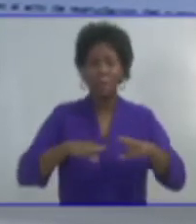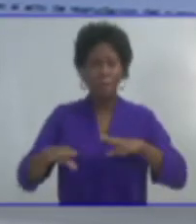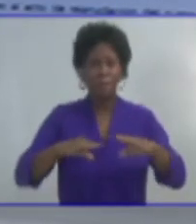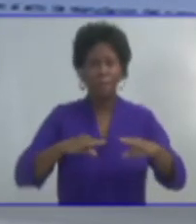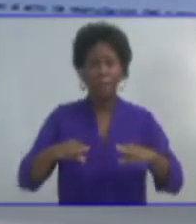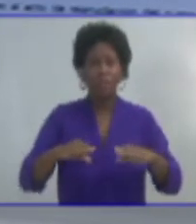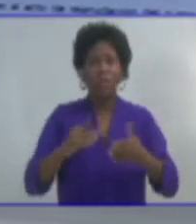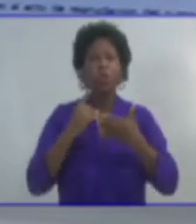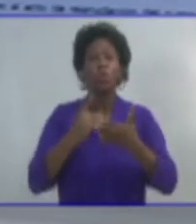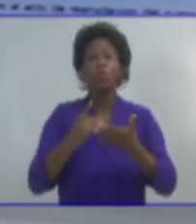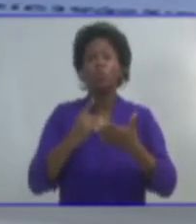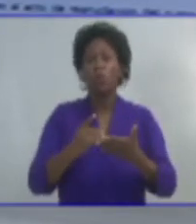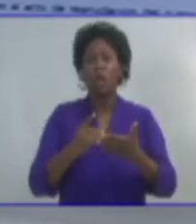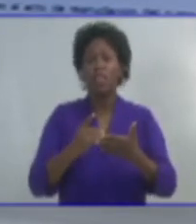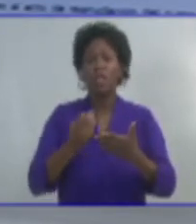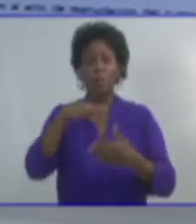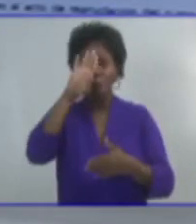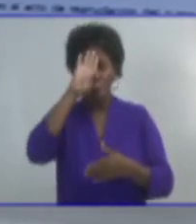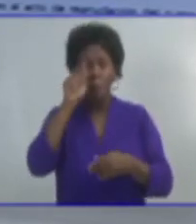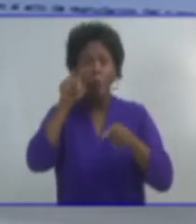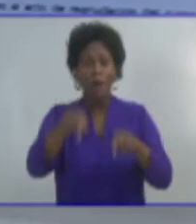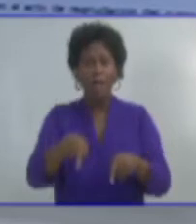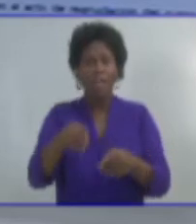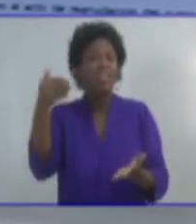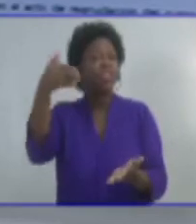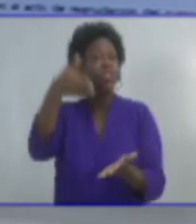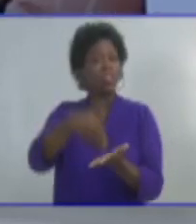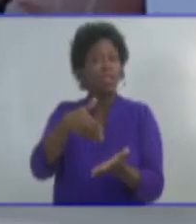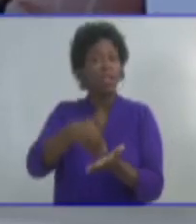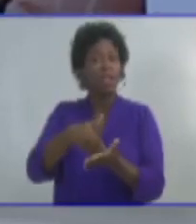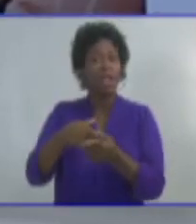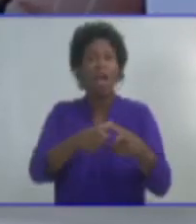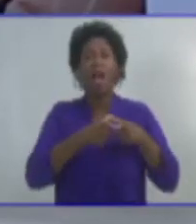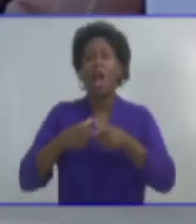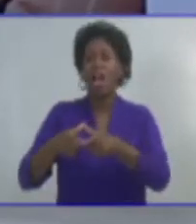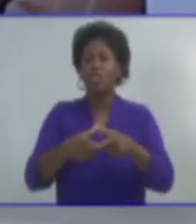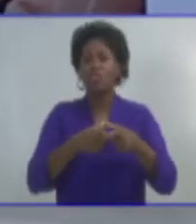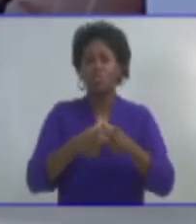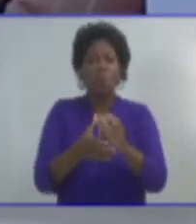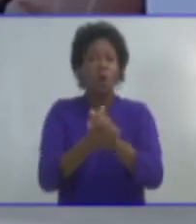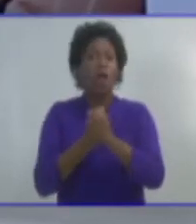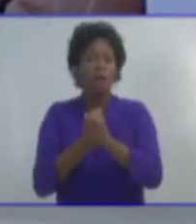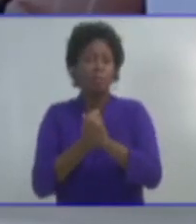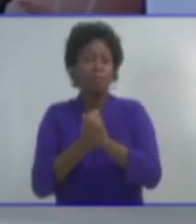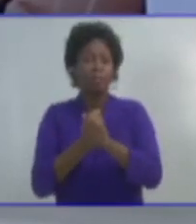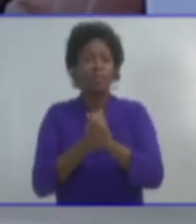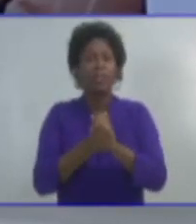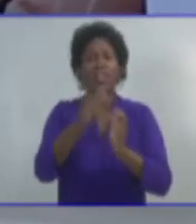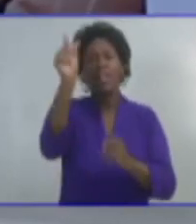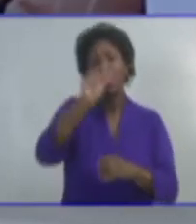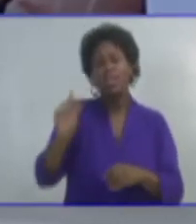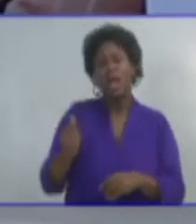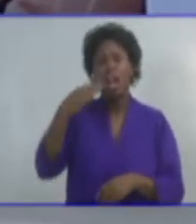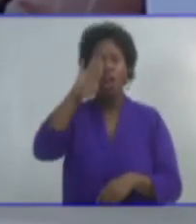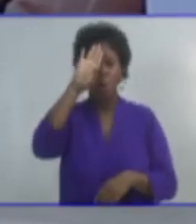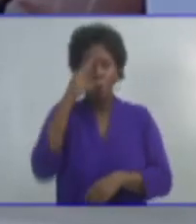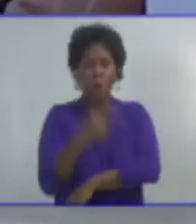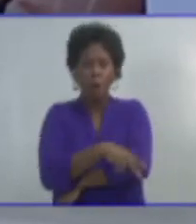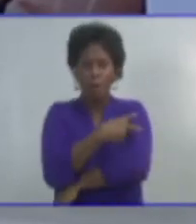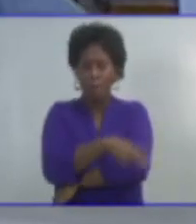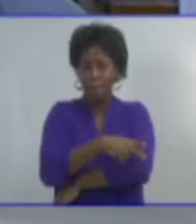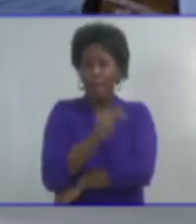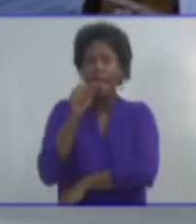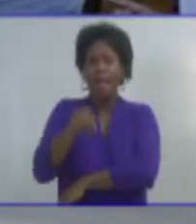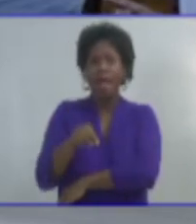de un donativo a nuestro país por parte de la Asociación de Amistad Italia-Cuba. Donativo que cuenta